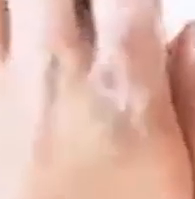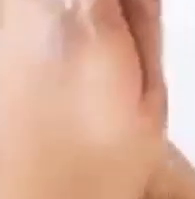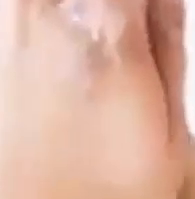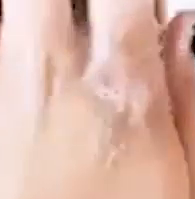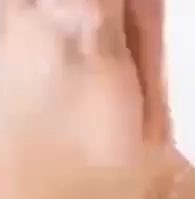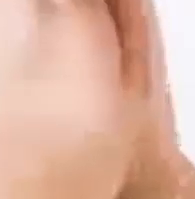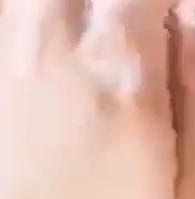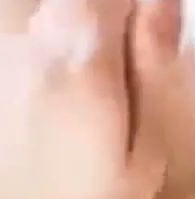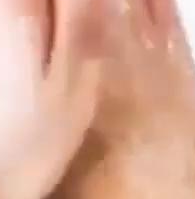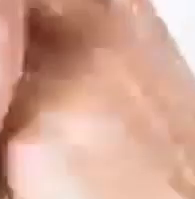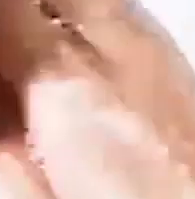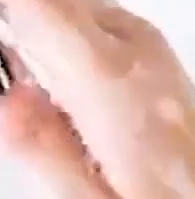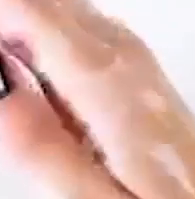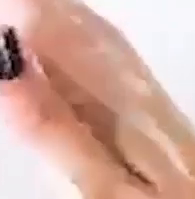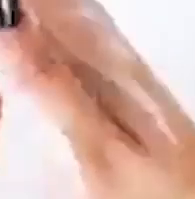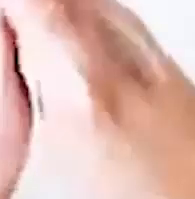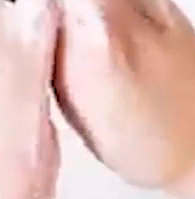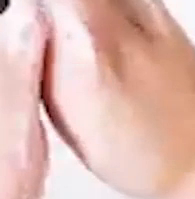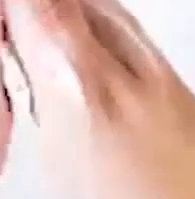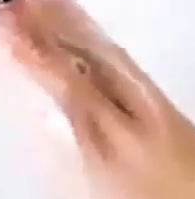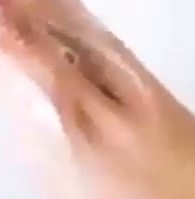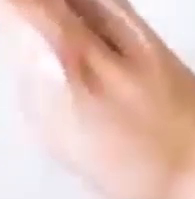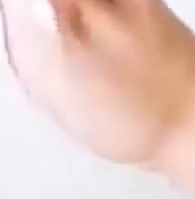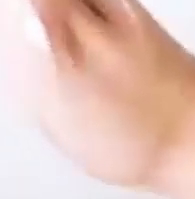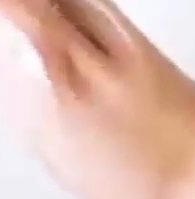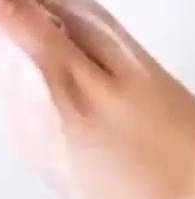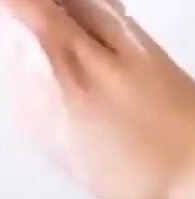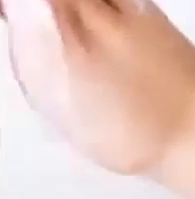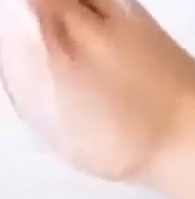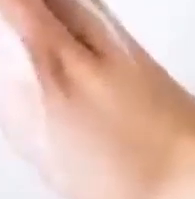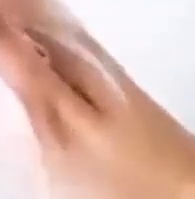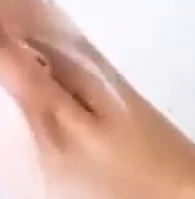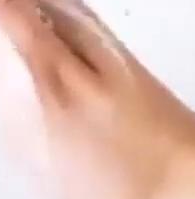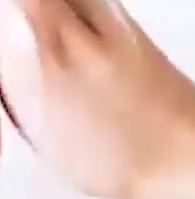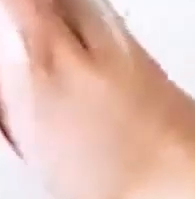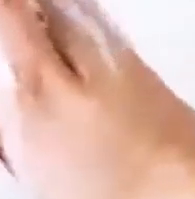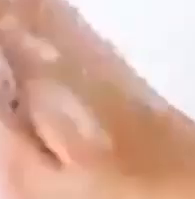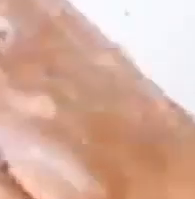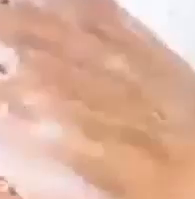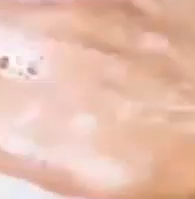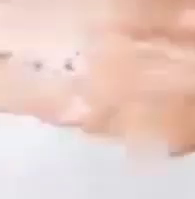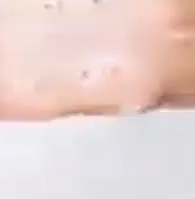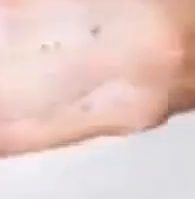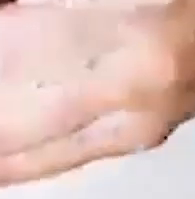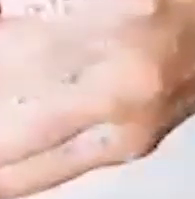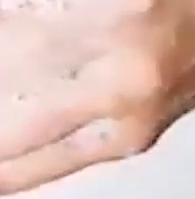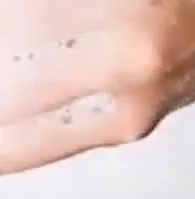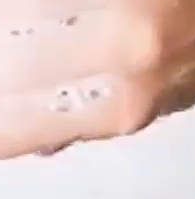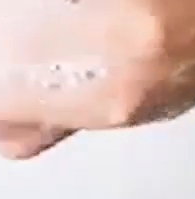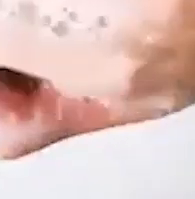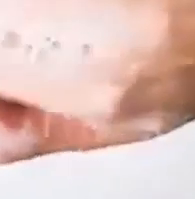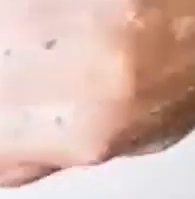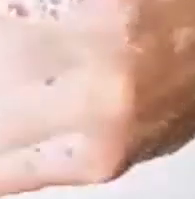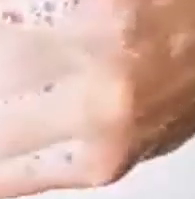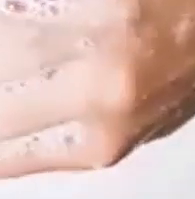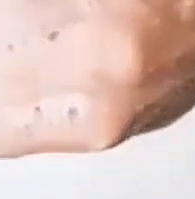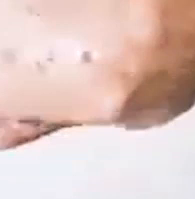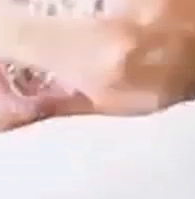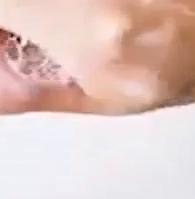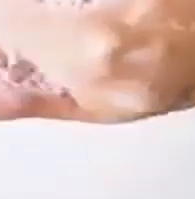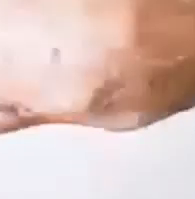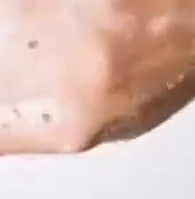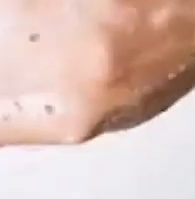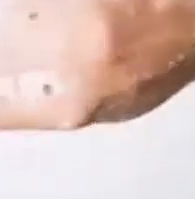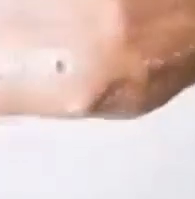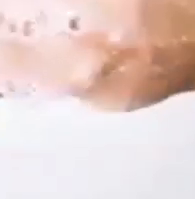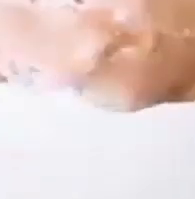de la mano izquierda y viceversa. Frótese la palma de la mano entre sí con los dedos entrelazados. Frótese el dorso de los dedos de la mano